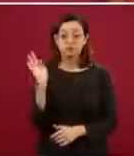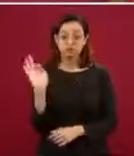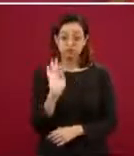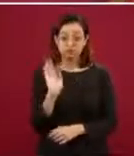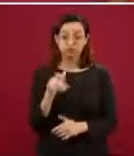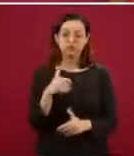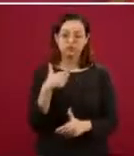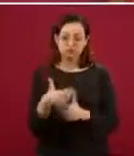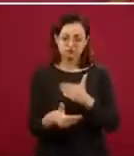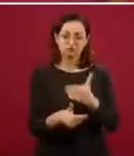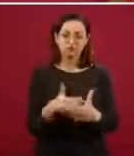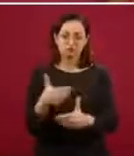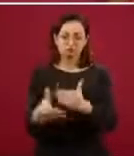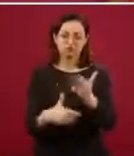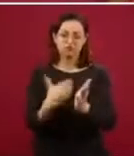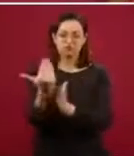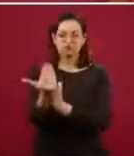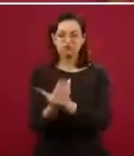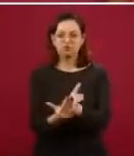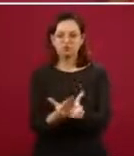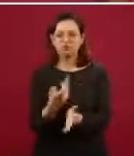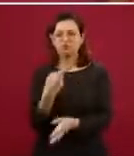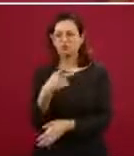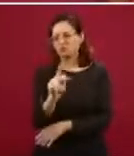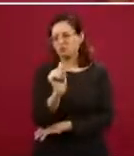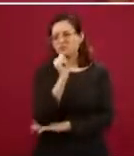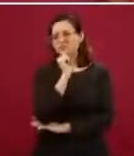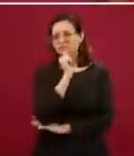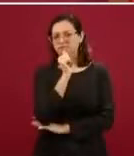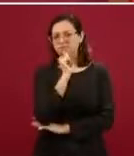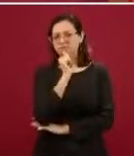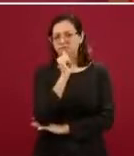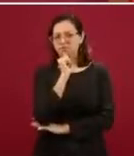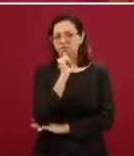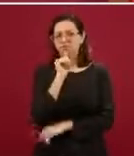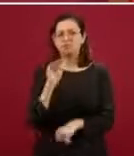tener, pero no nos adelantemos porque